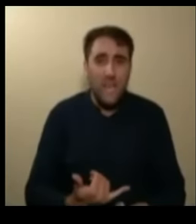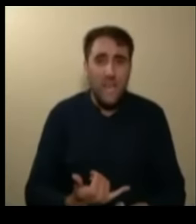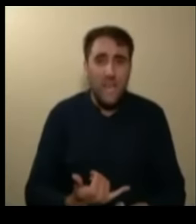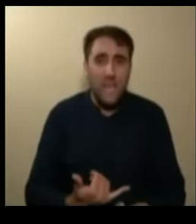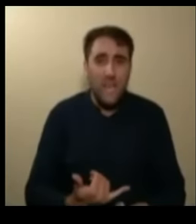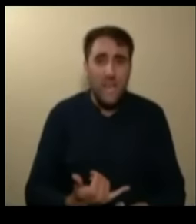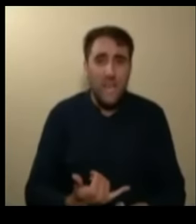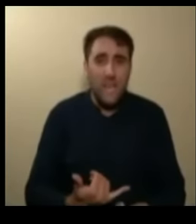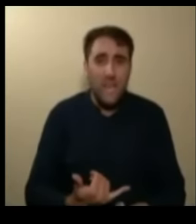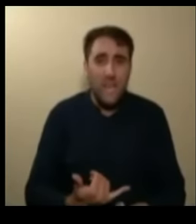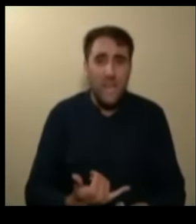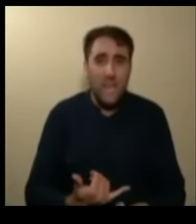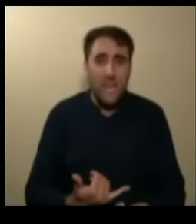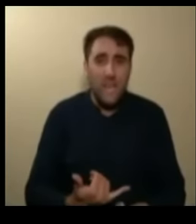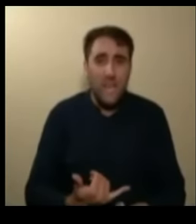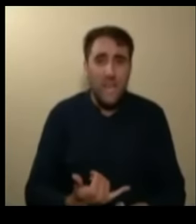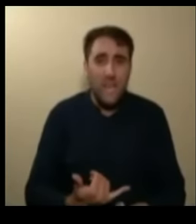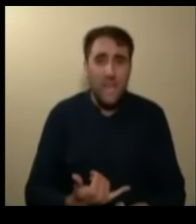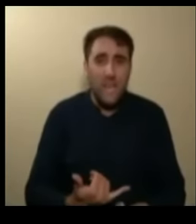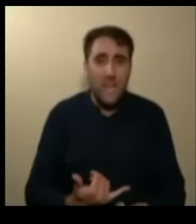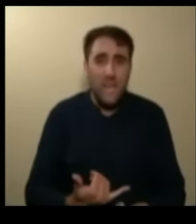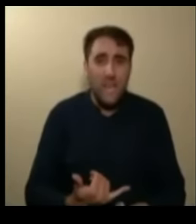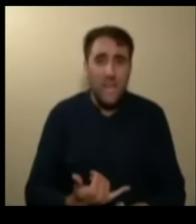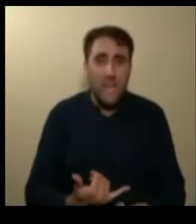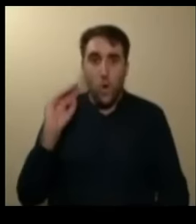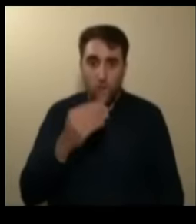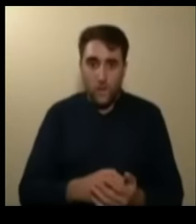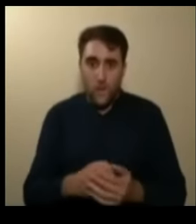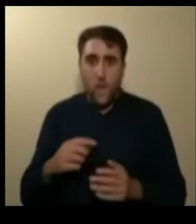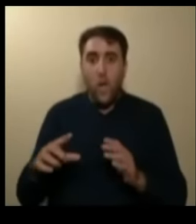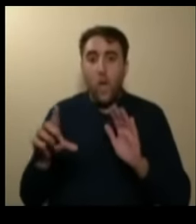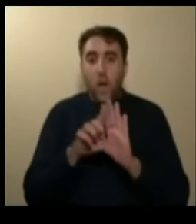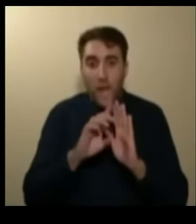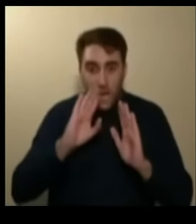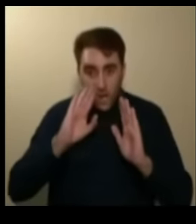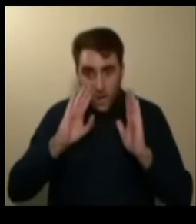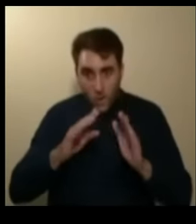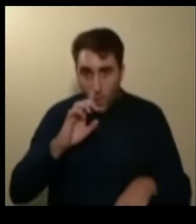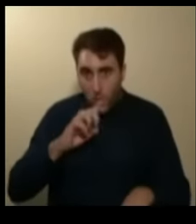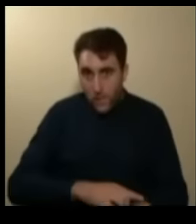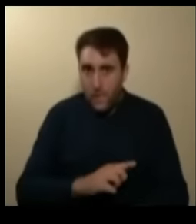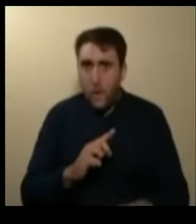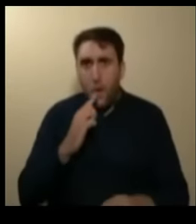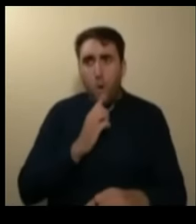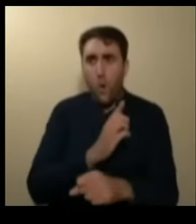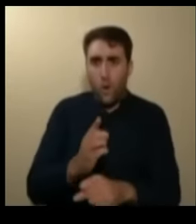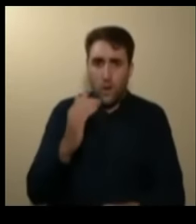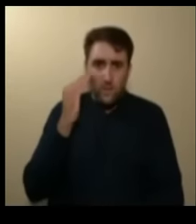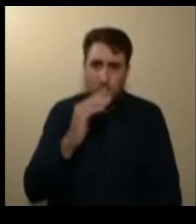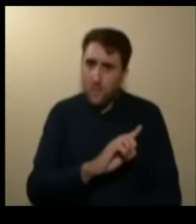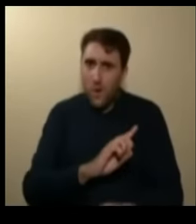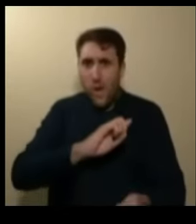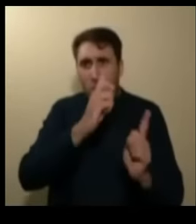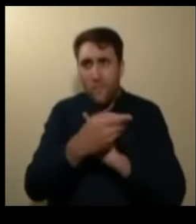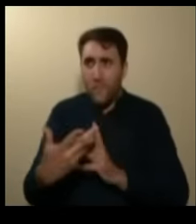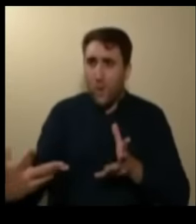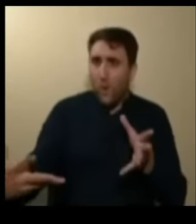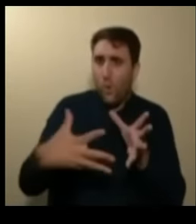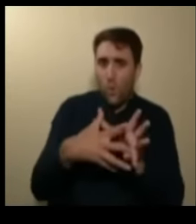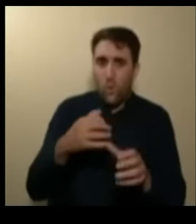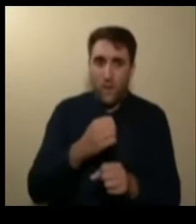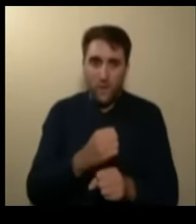la formación de nuestros jóvenes. La LUC no está pensada en contra de los docentes, por el contrario, contamos con los docentes.